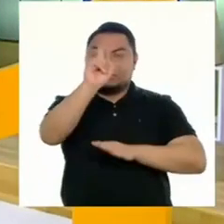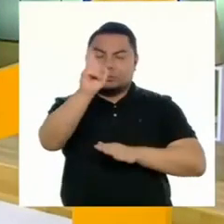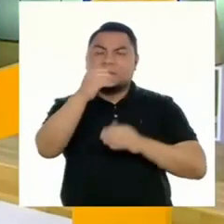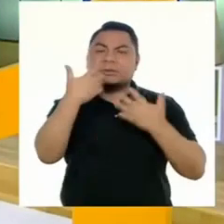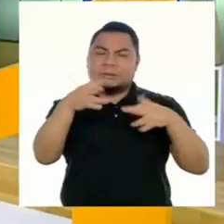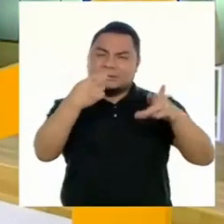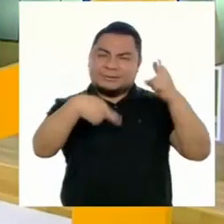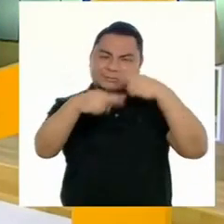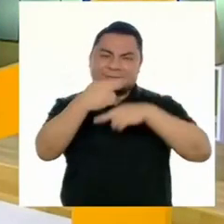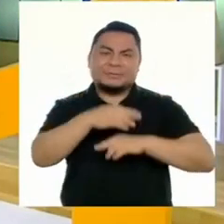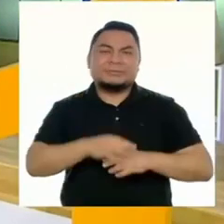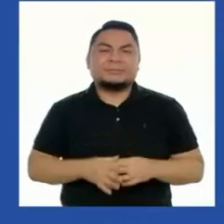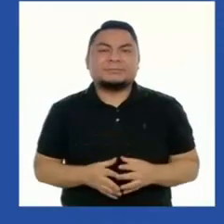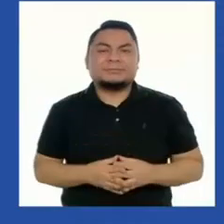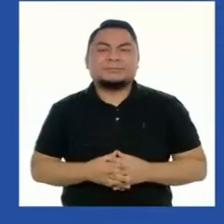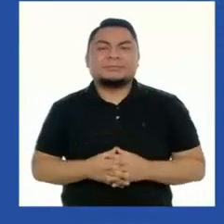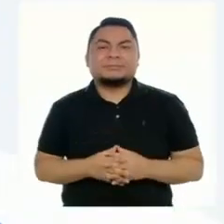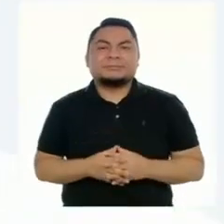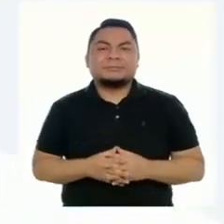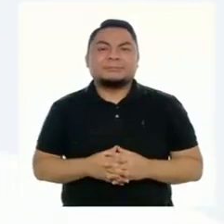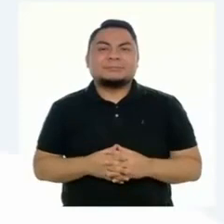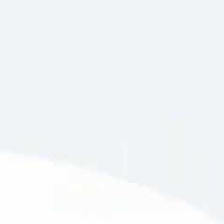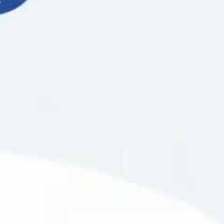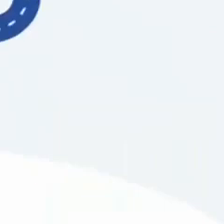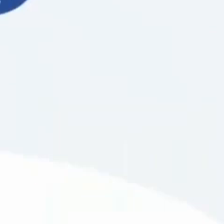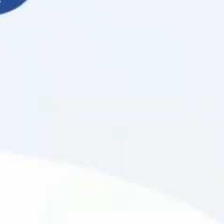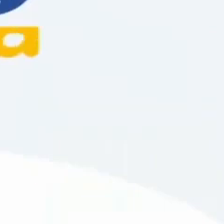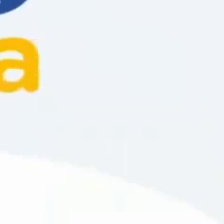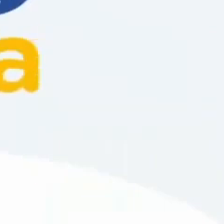vayan porque ya volvemos.